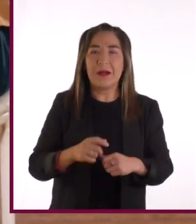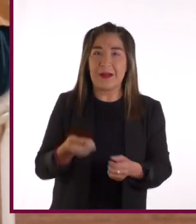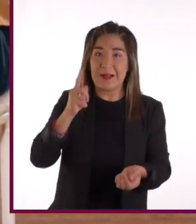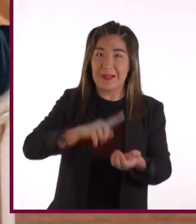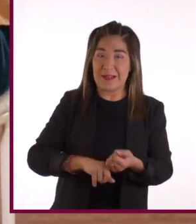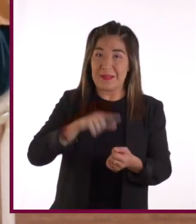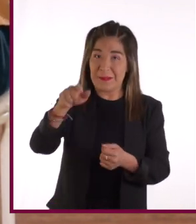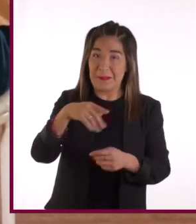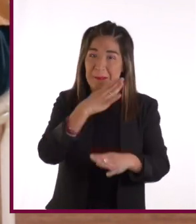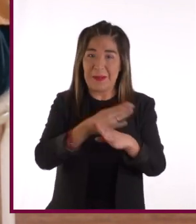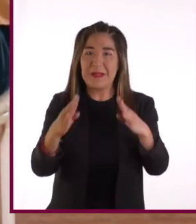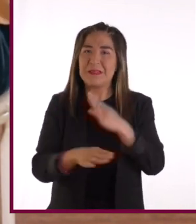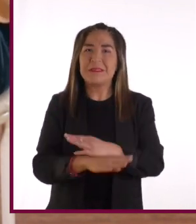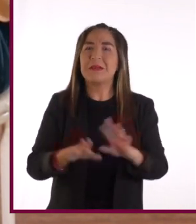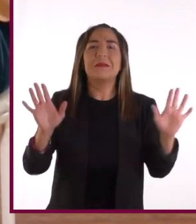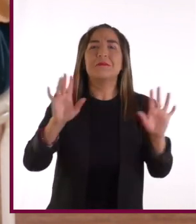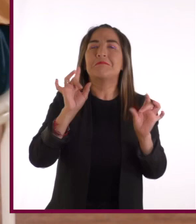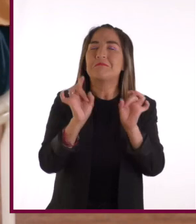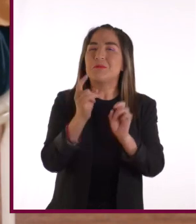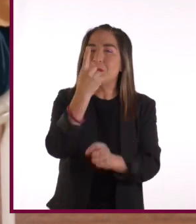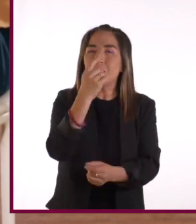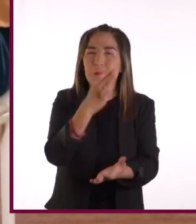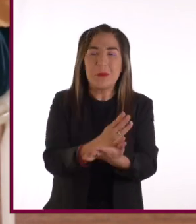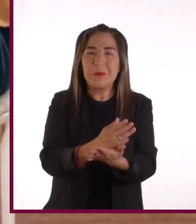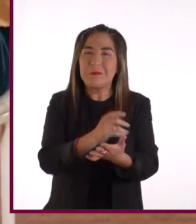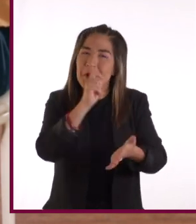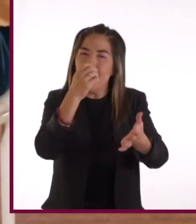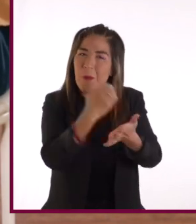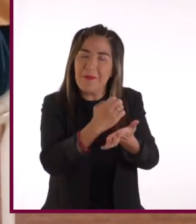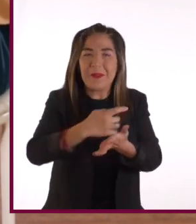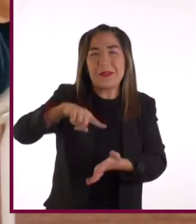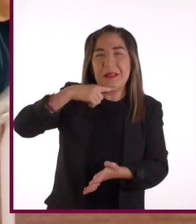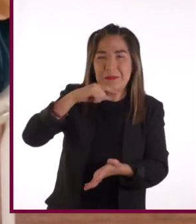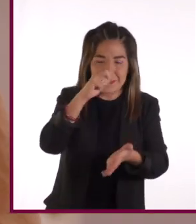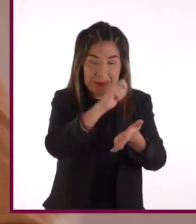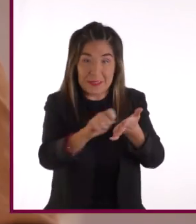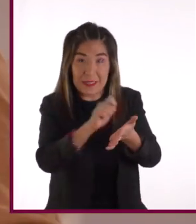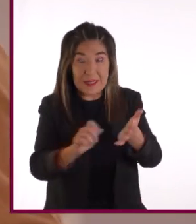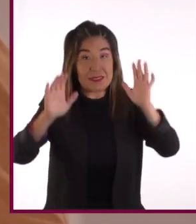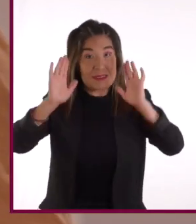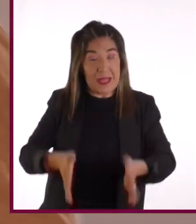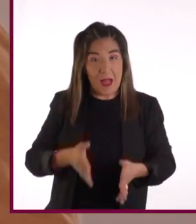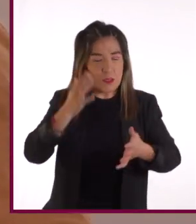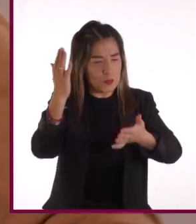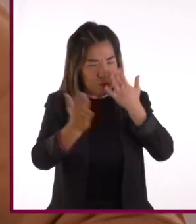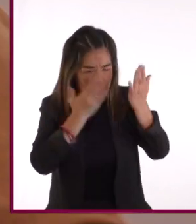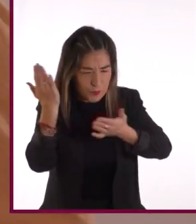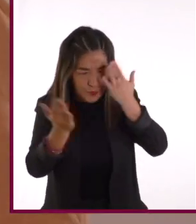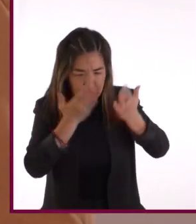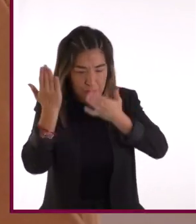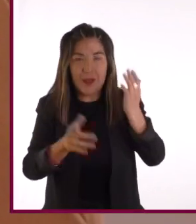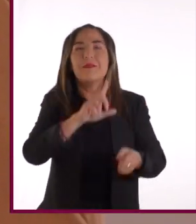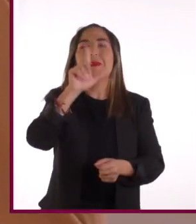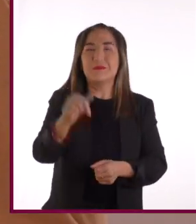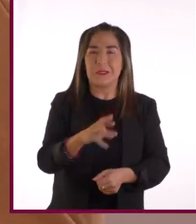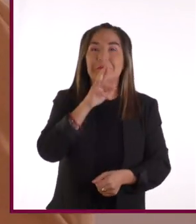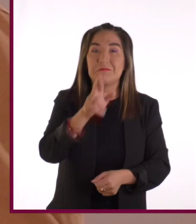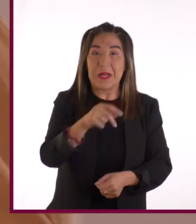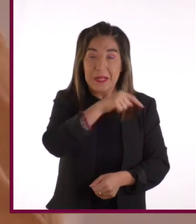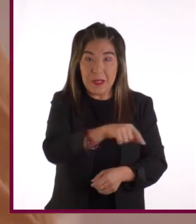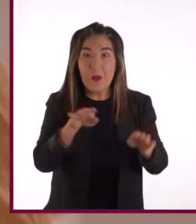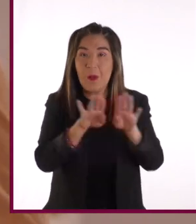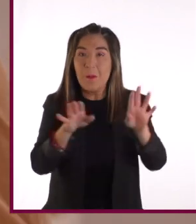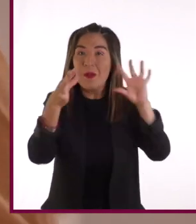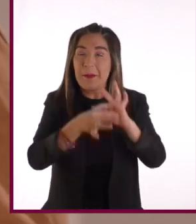barbero, no necesitamos mayor material, nomás algo para escribir, ¿no? Luego de estudiarla, responderemos a la pregunta de si